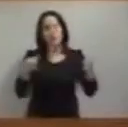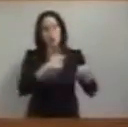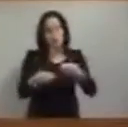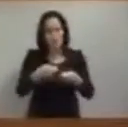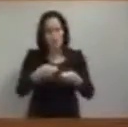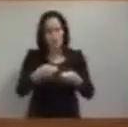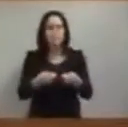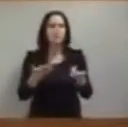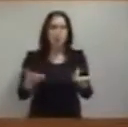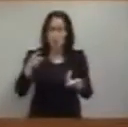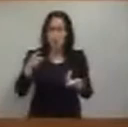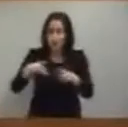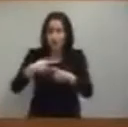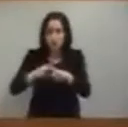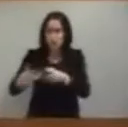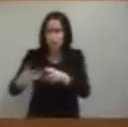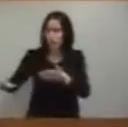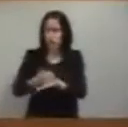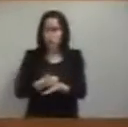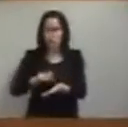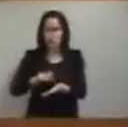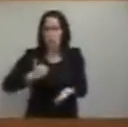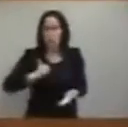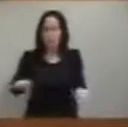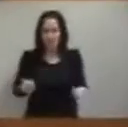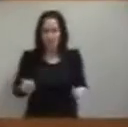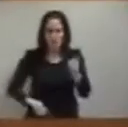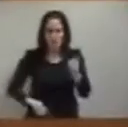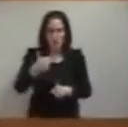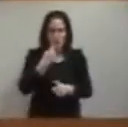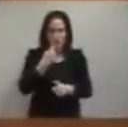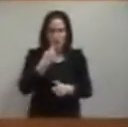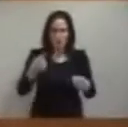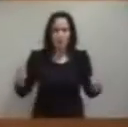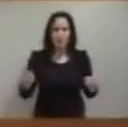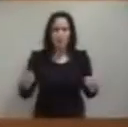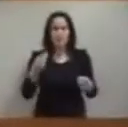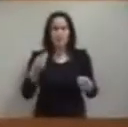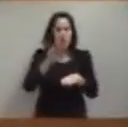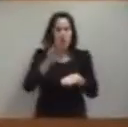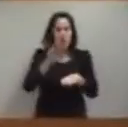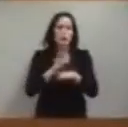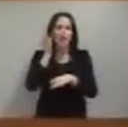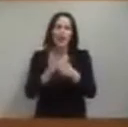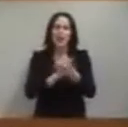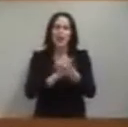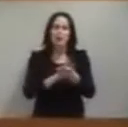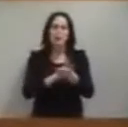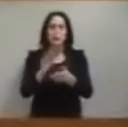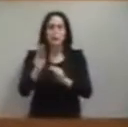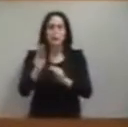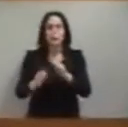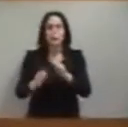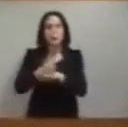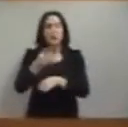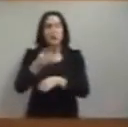todos ustedes han usado profusamente. Es más, le puedo decir, aquel fallo, yo creo que lo comentó la consejera, ese fallo del Tribunal Superior de Justicia de la